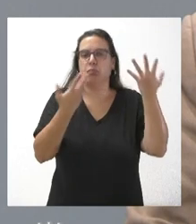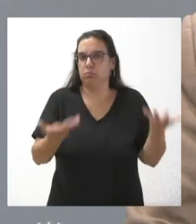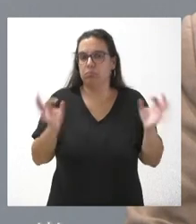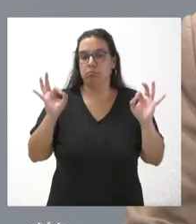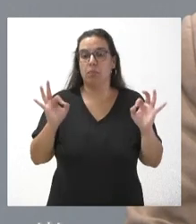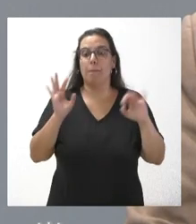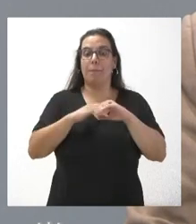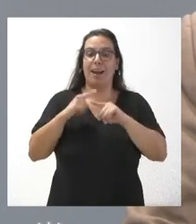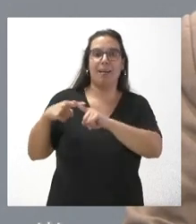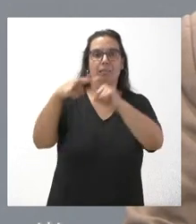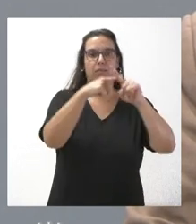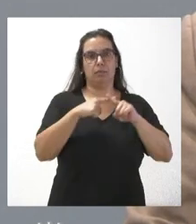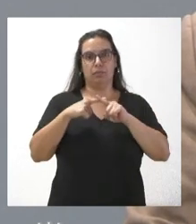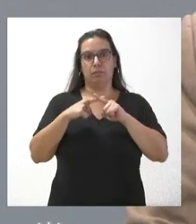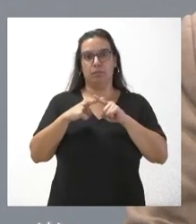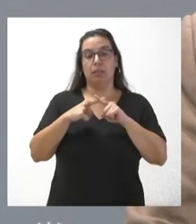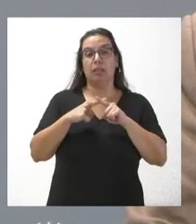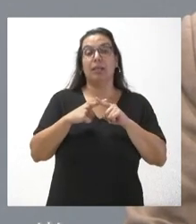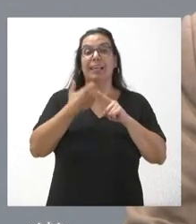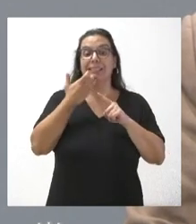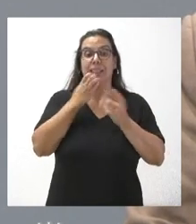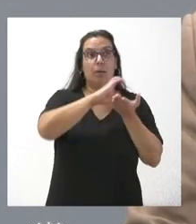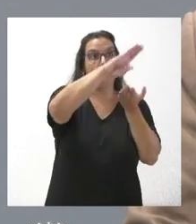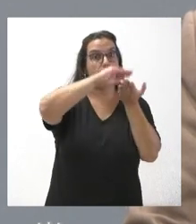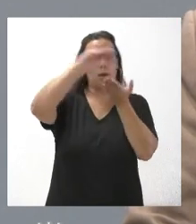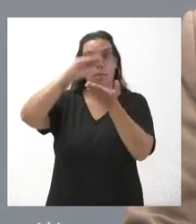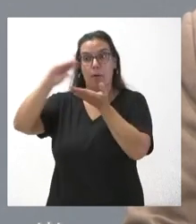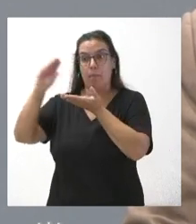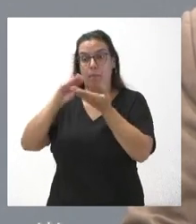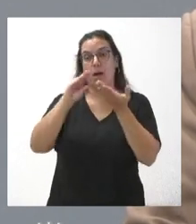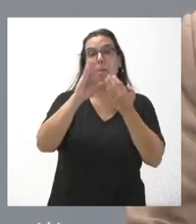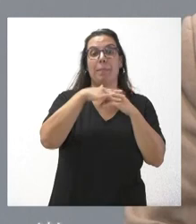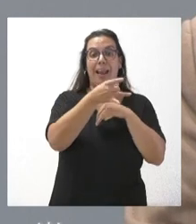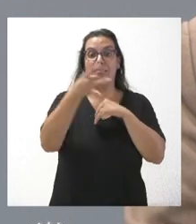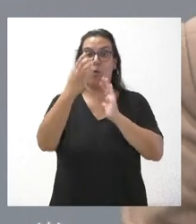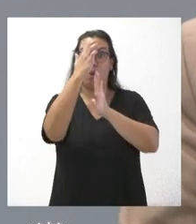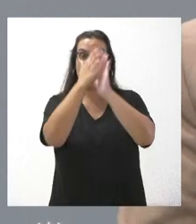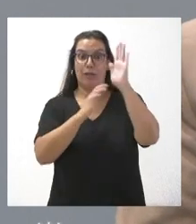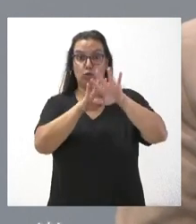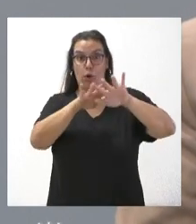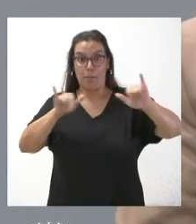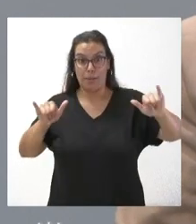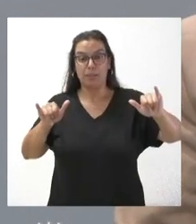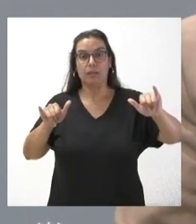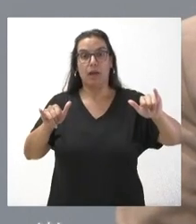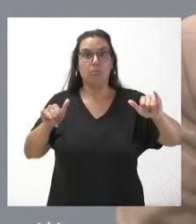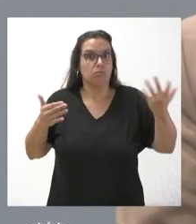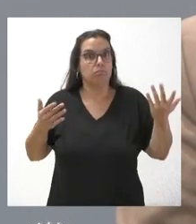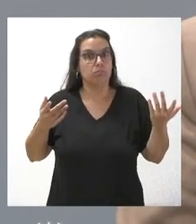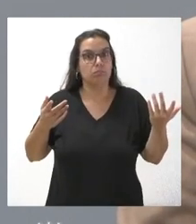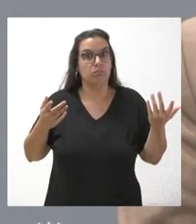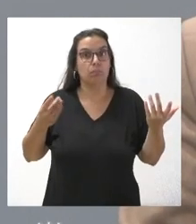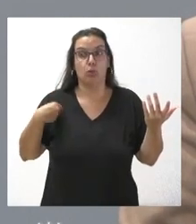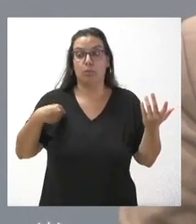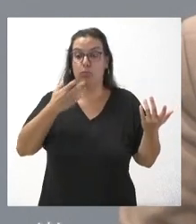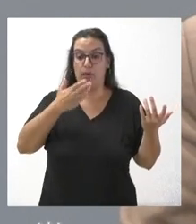Financiera, y si esta aportación de recursos a las comunidades autónomas se vincula a la reducción de deuda por parte de las comunidades autónomas, nosotros los recursos que